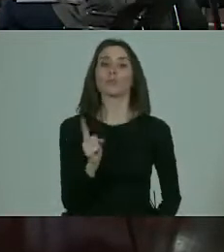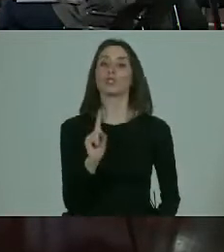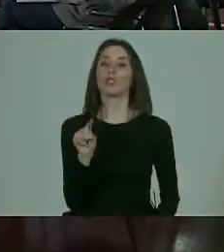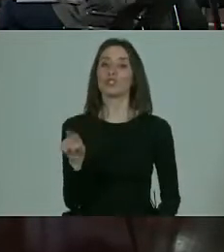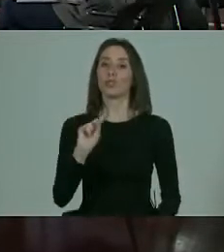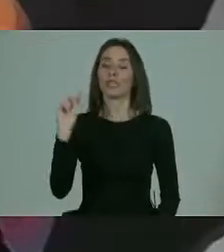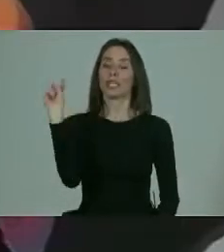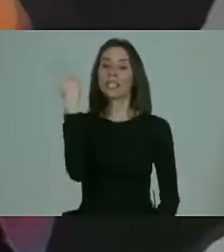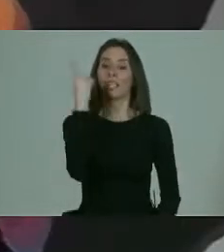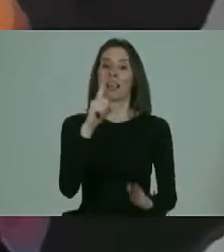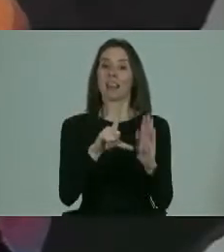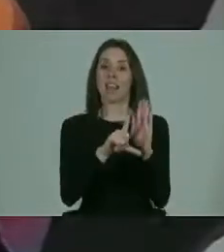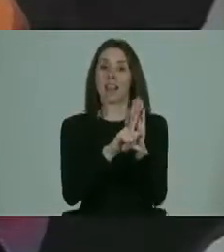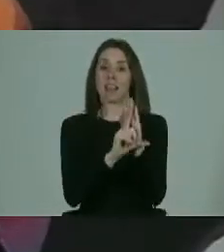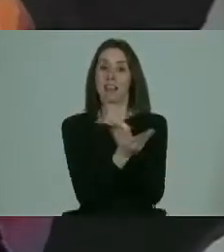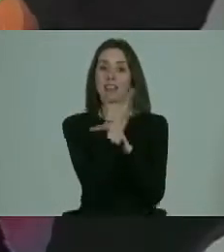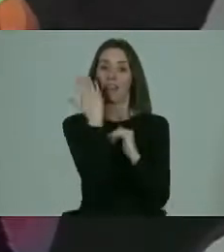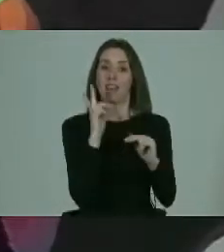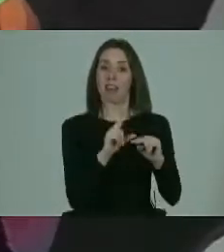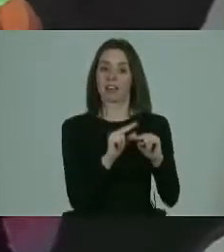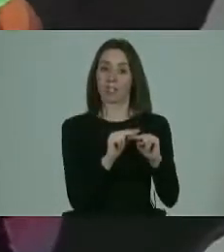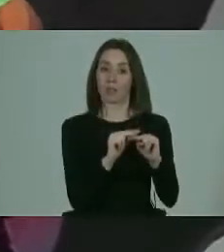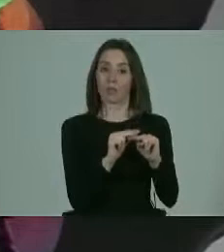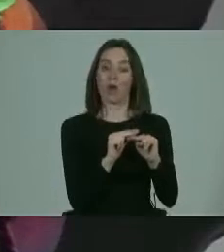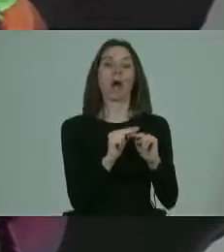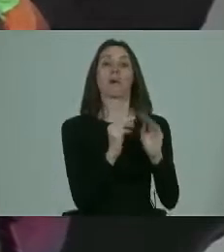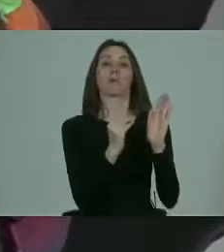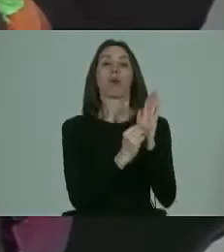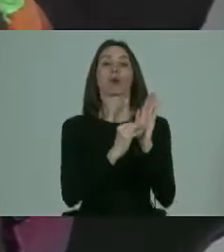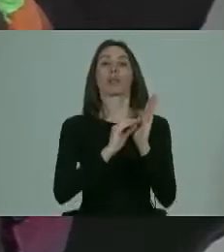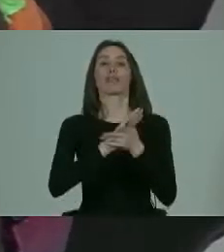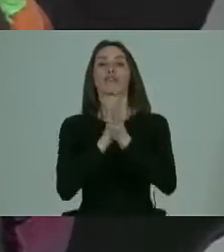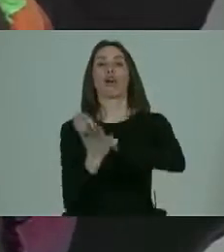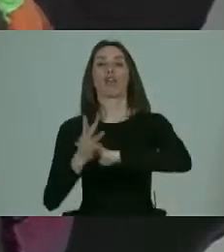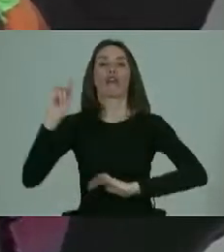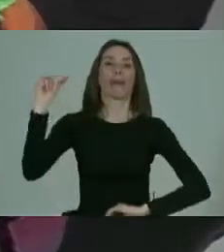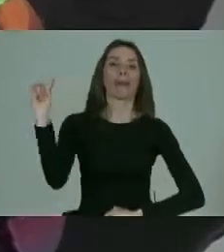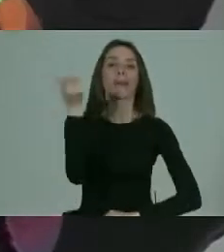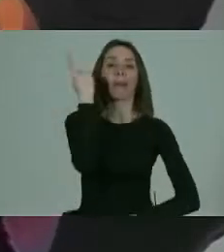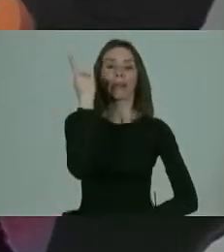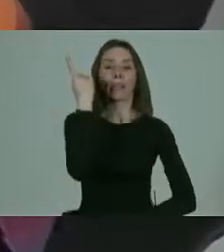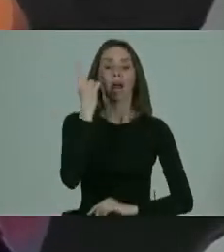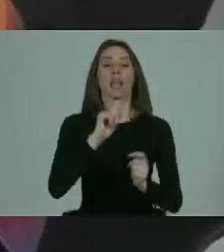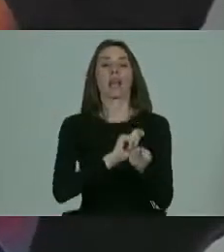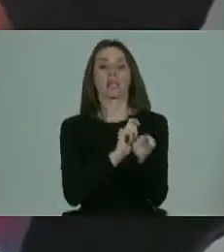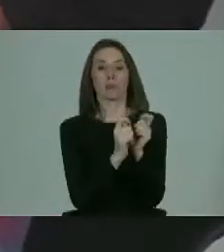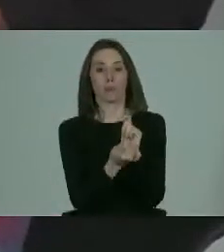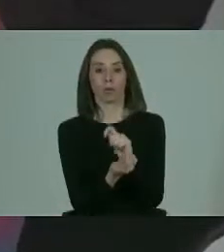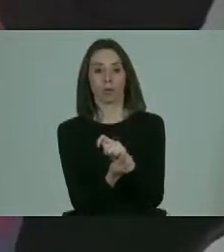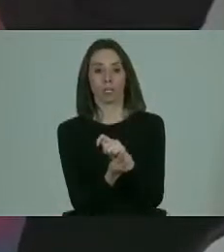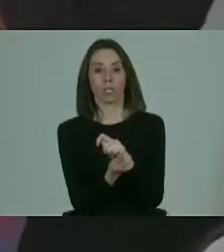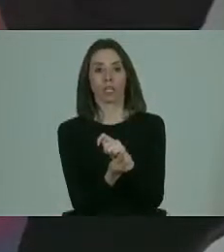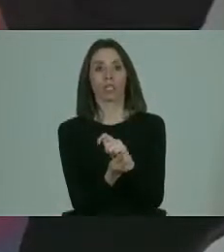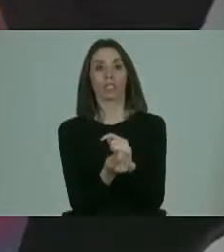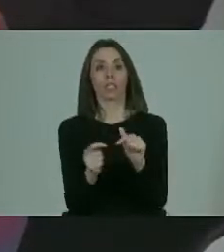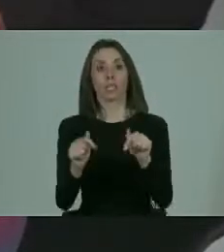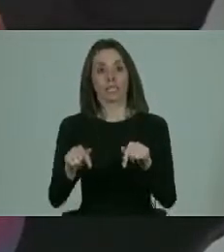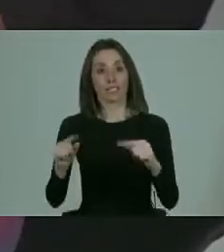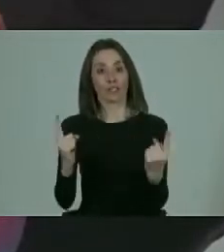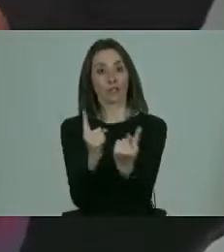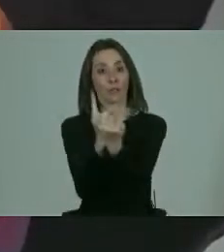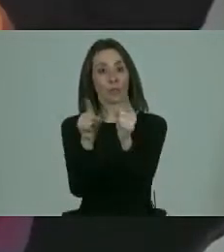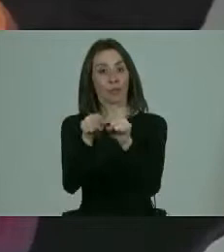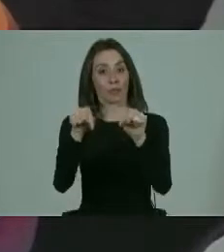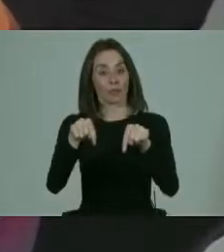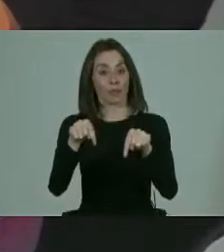entonces la legislación antigua veremos y está basada esta generalidad habría que modificar las instancias como ésta por ejemplo para nosotros son muy